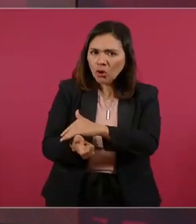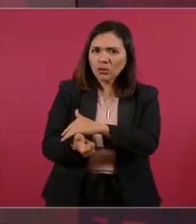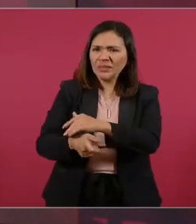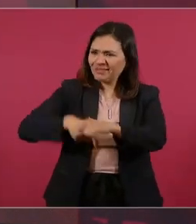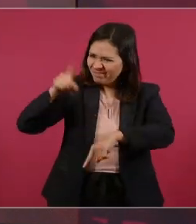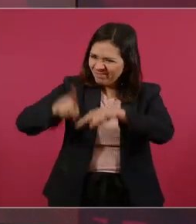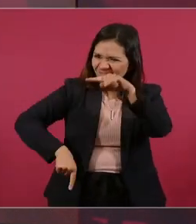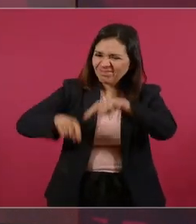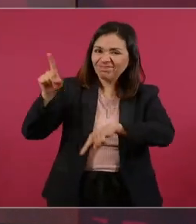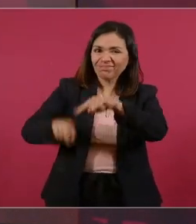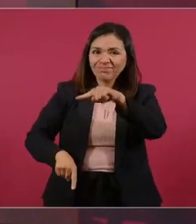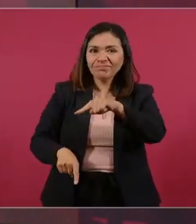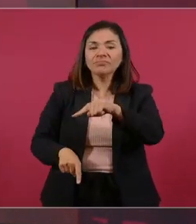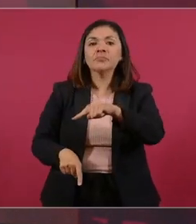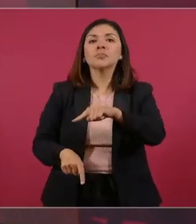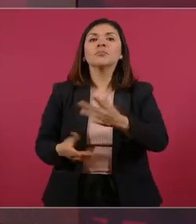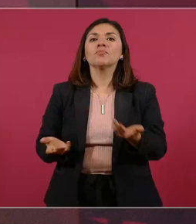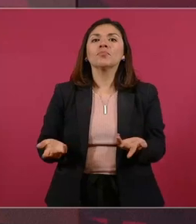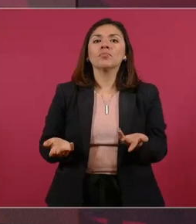que